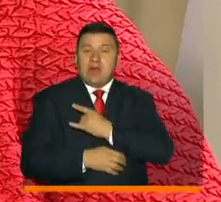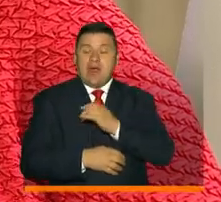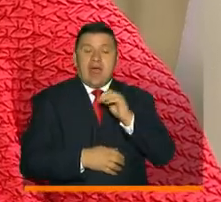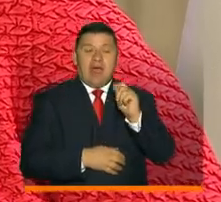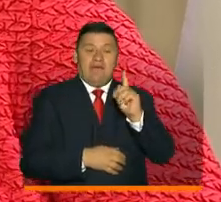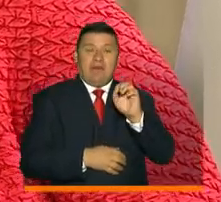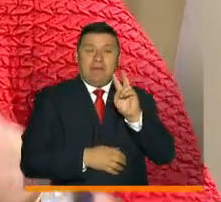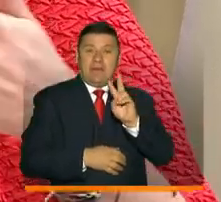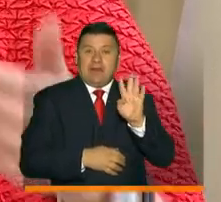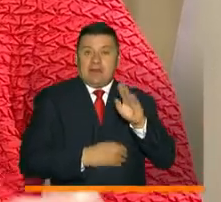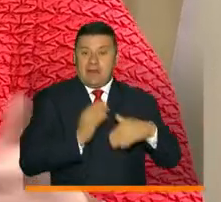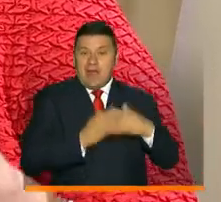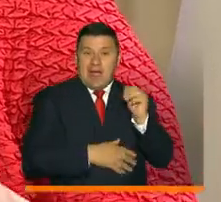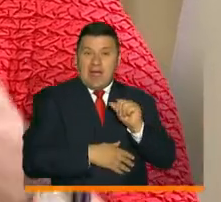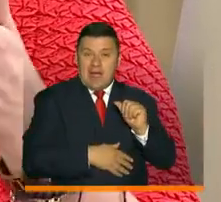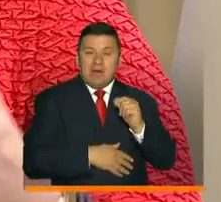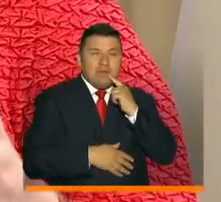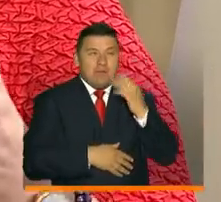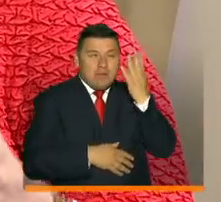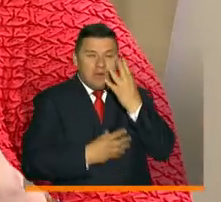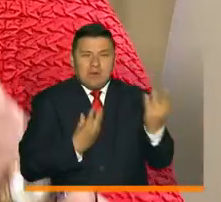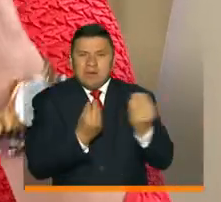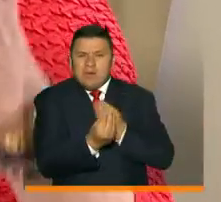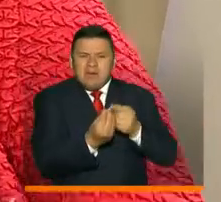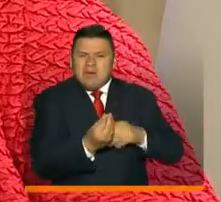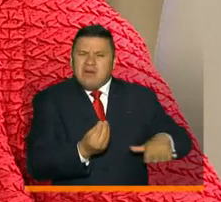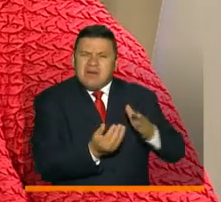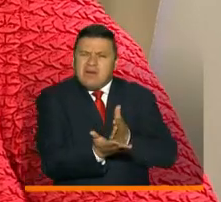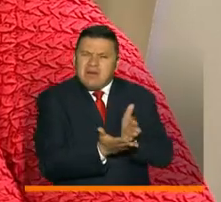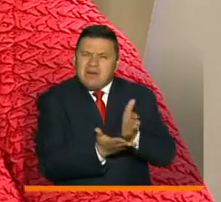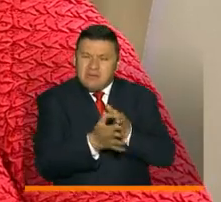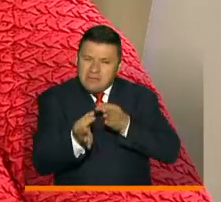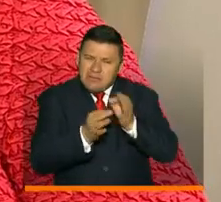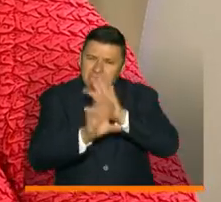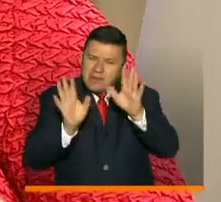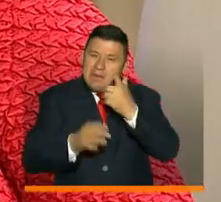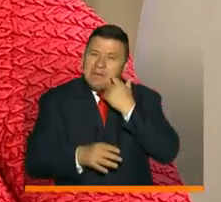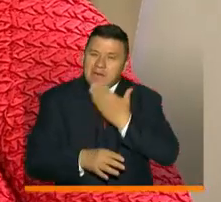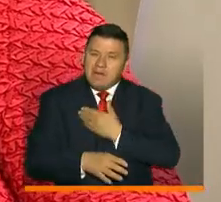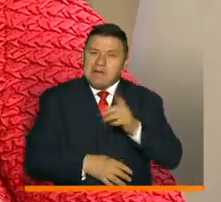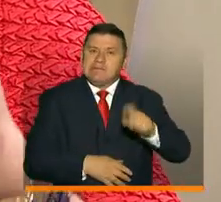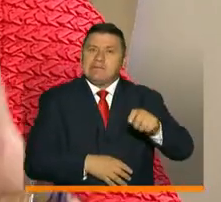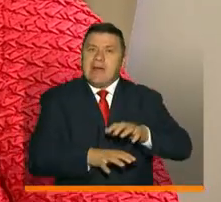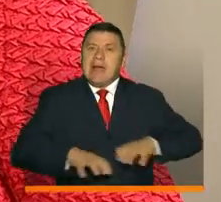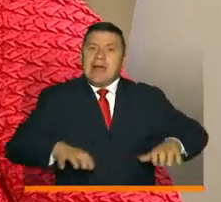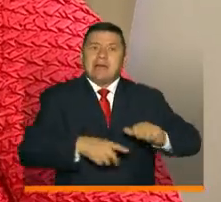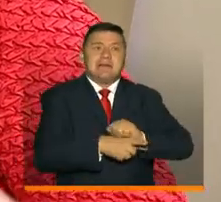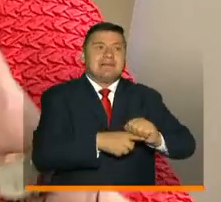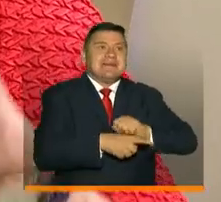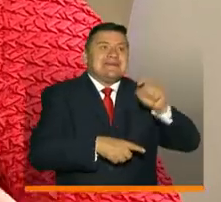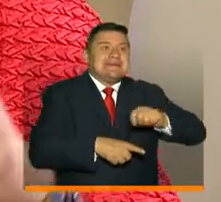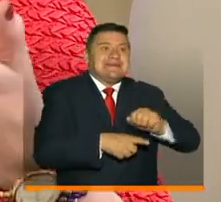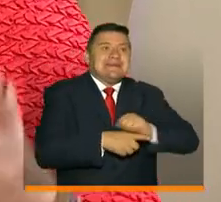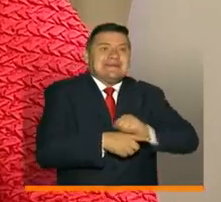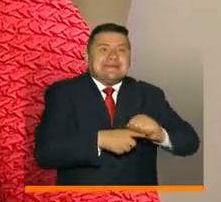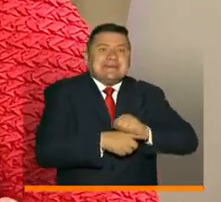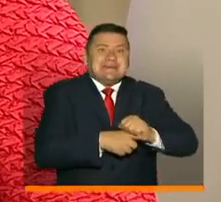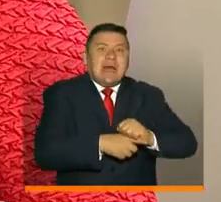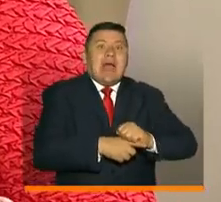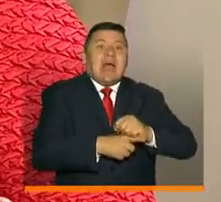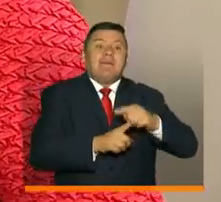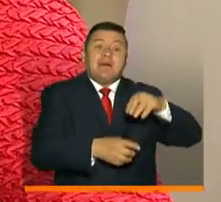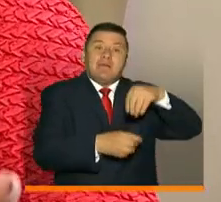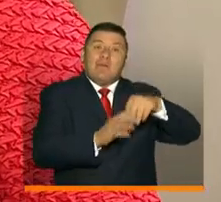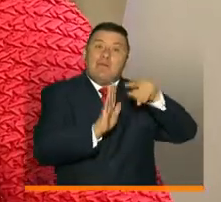el 24, con grupos pilotos en áreas, sobre todo para explicarles aquí a los padres de familia que requieren actividad práctica, con todos los protocolos